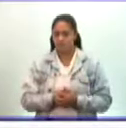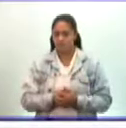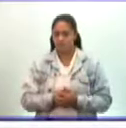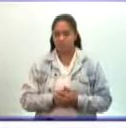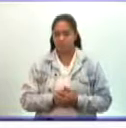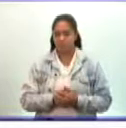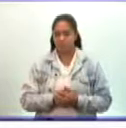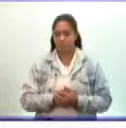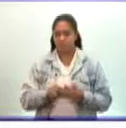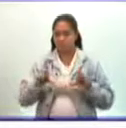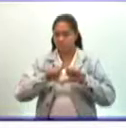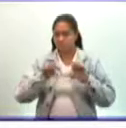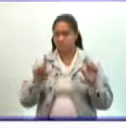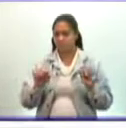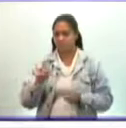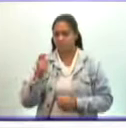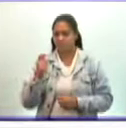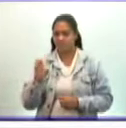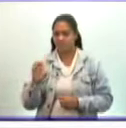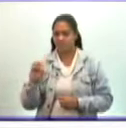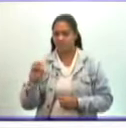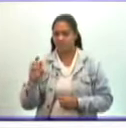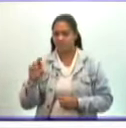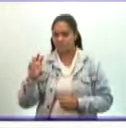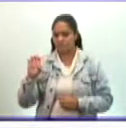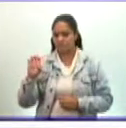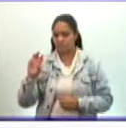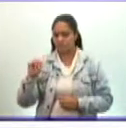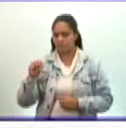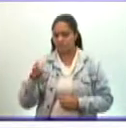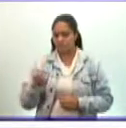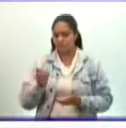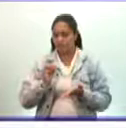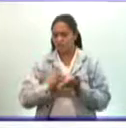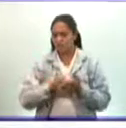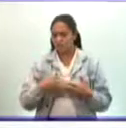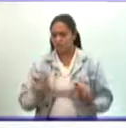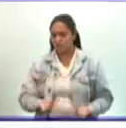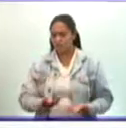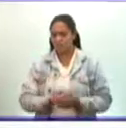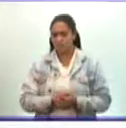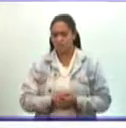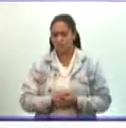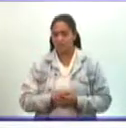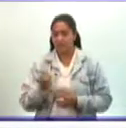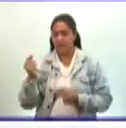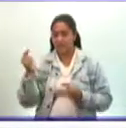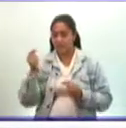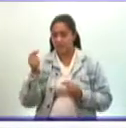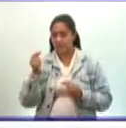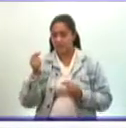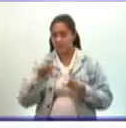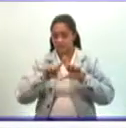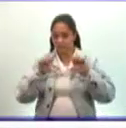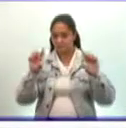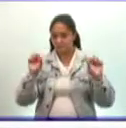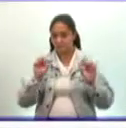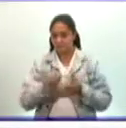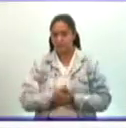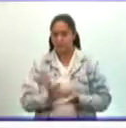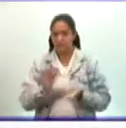aplicar? Sí, efectivamente, la primera parte. Vamos a plantear